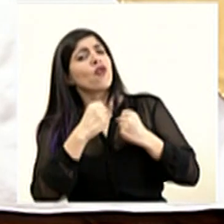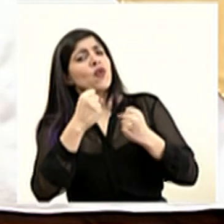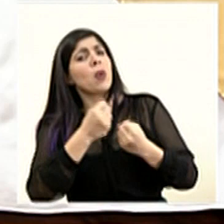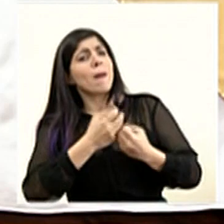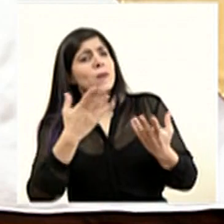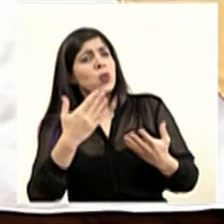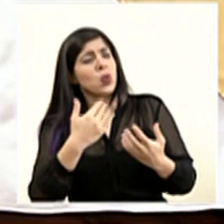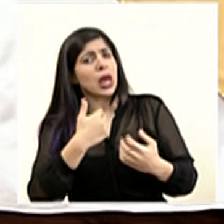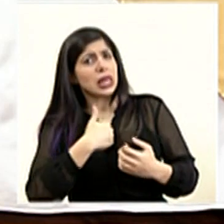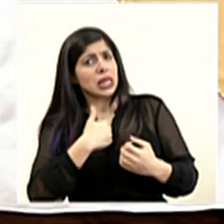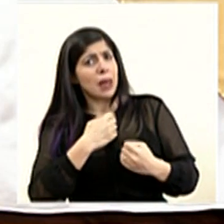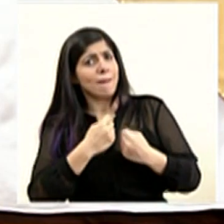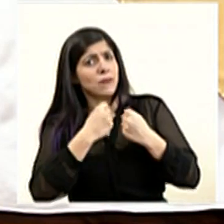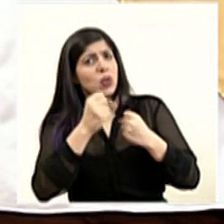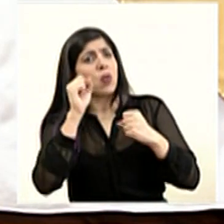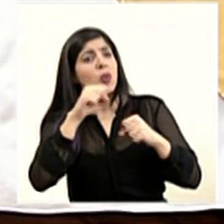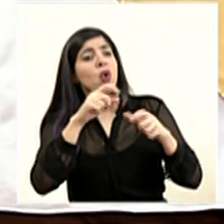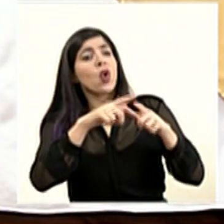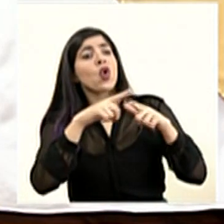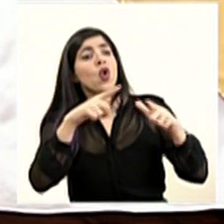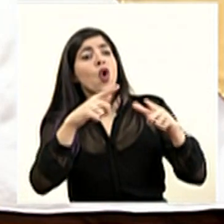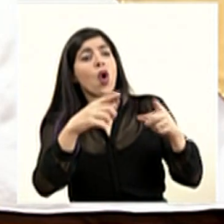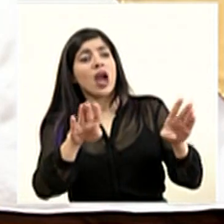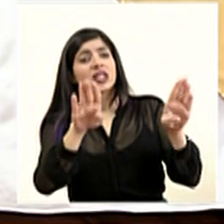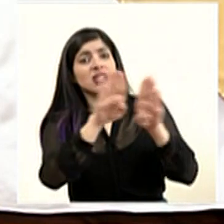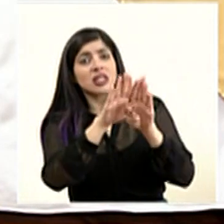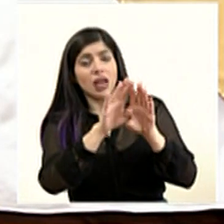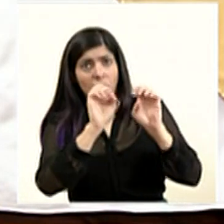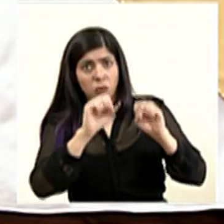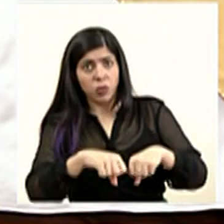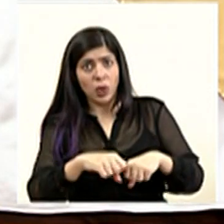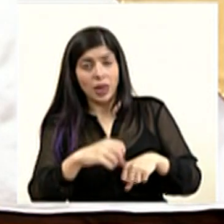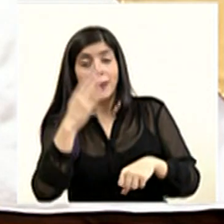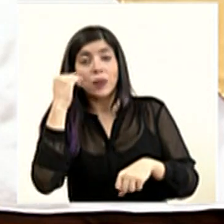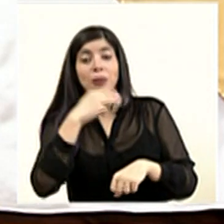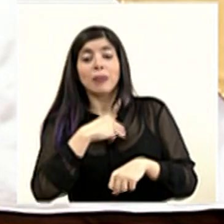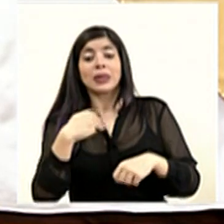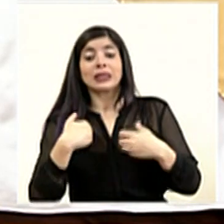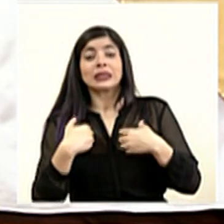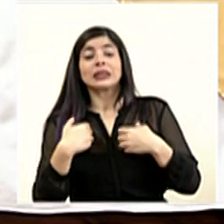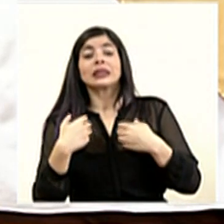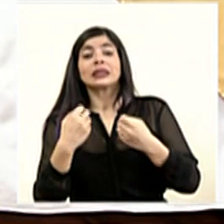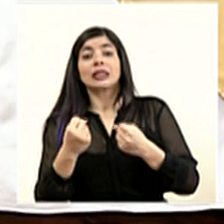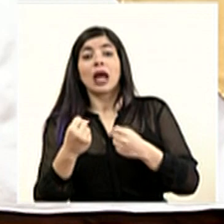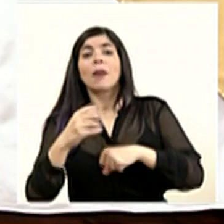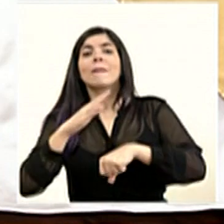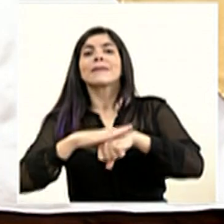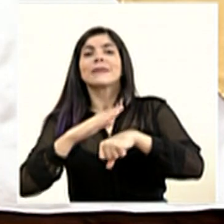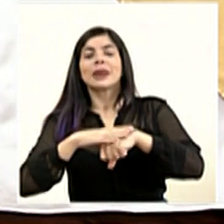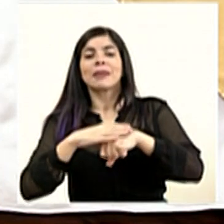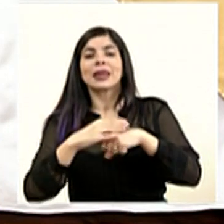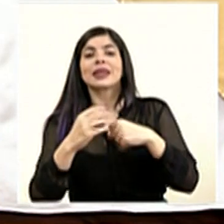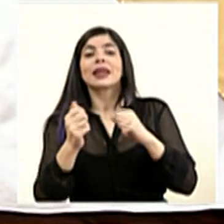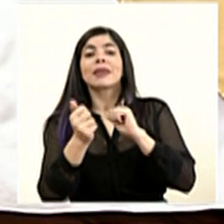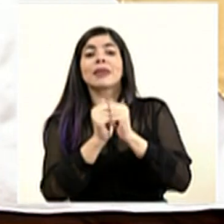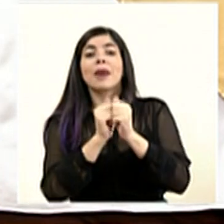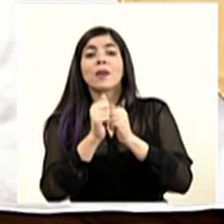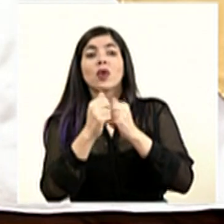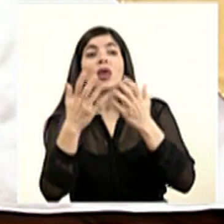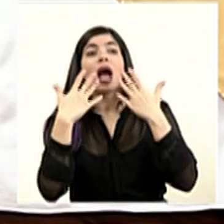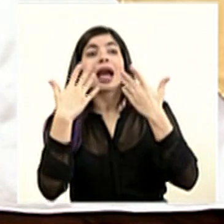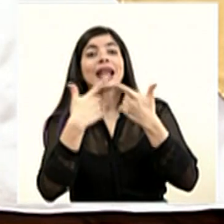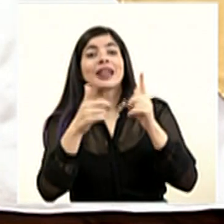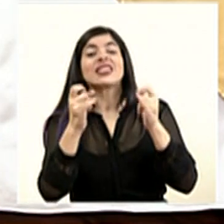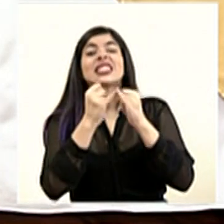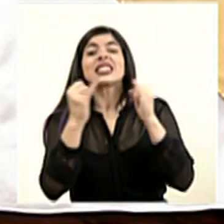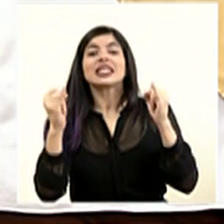pública para cerrar y clausurar locales y demás? Esto debido a que Salud avaló los deportes al aire libre sin contacto físico y días